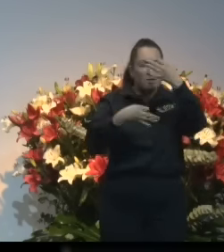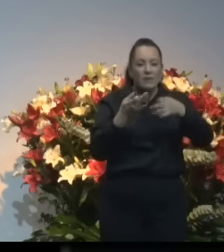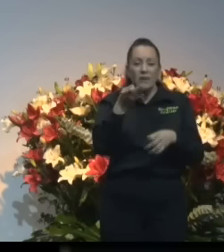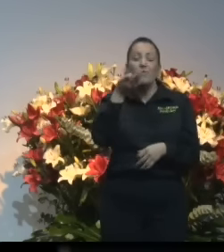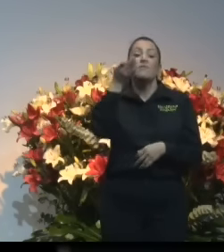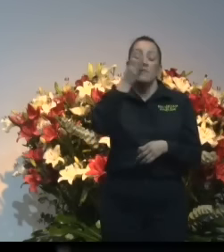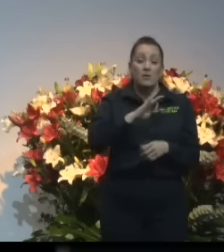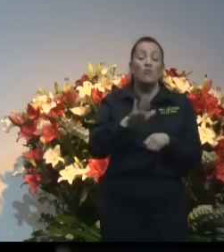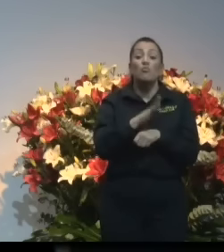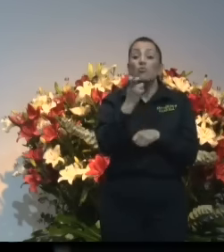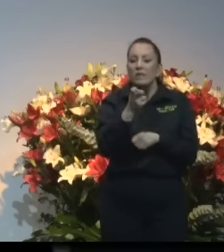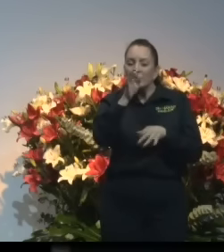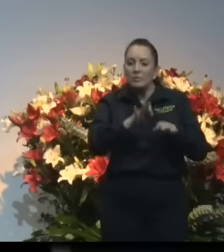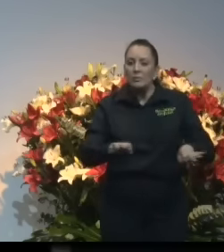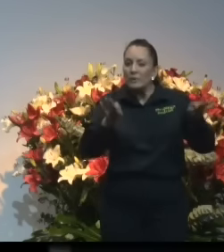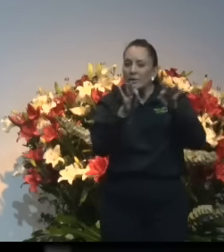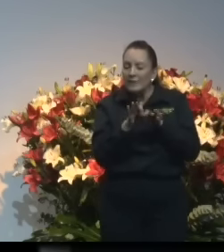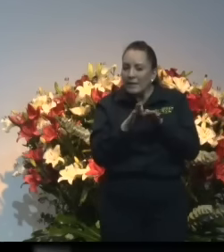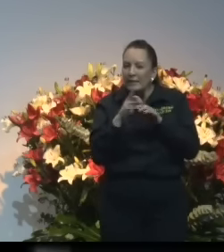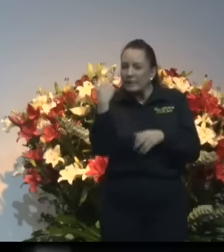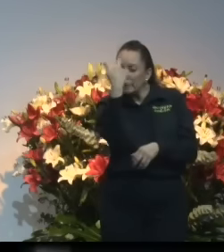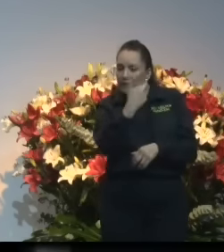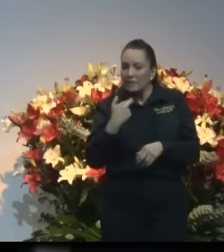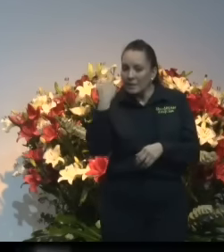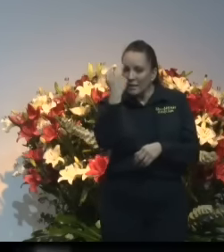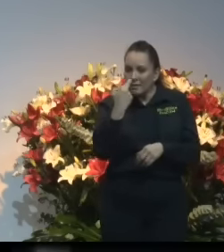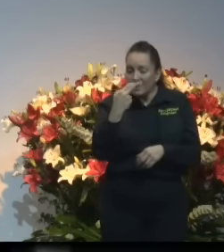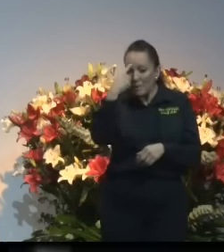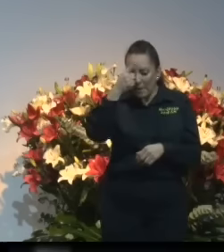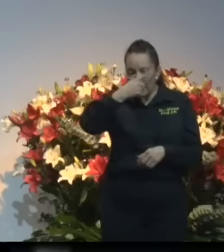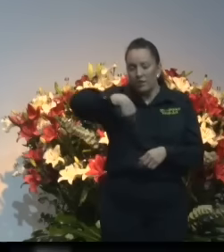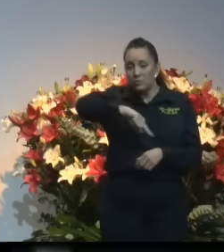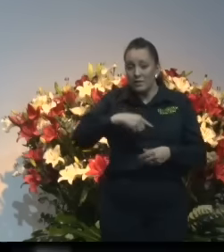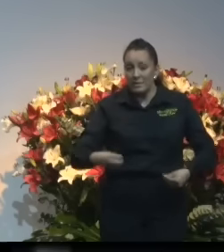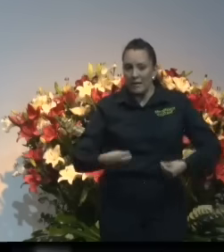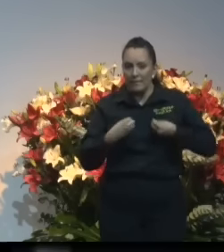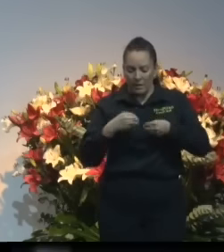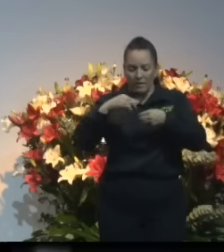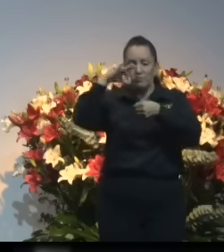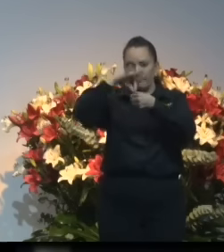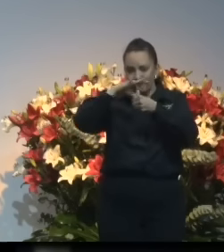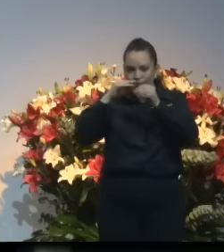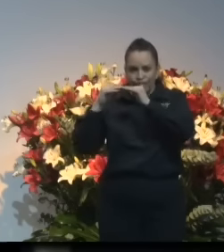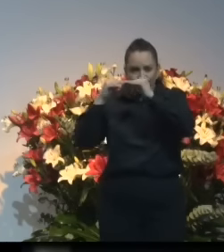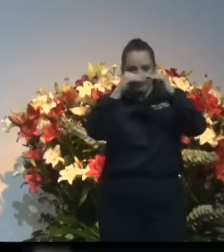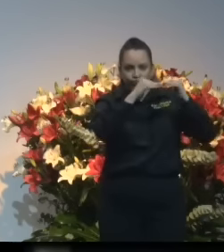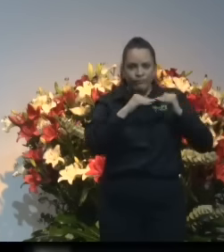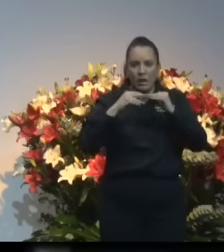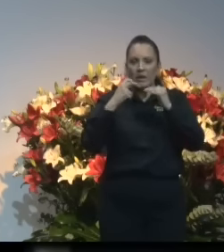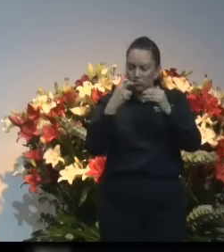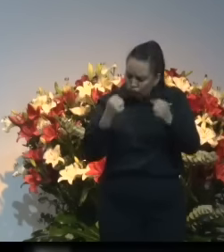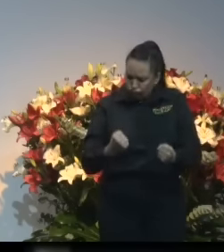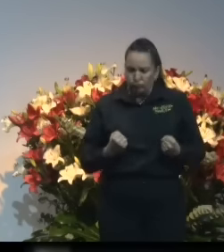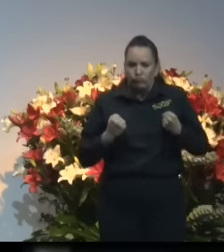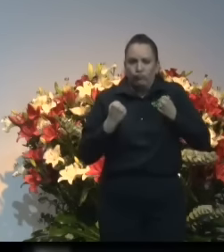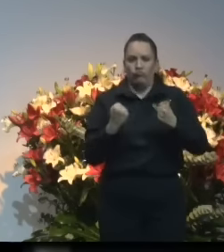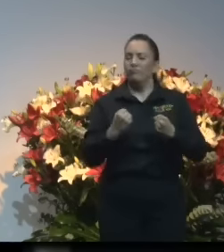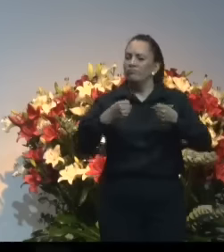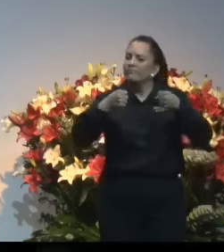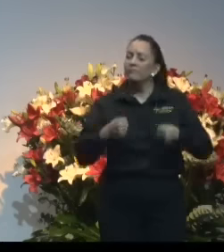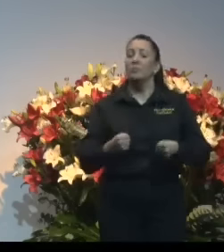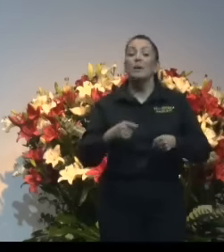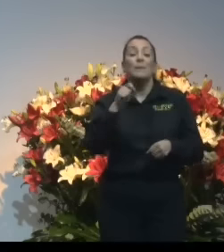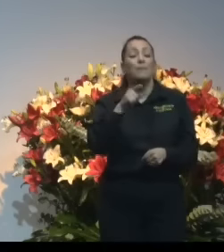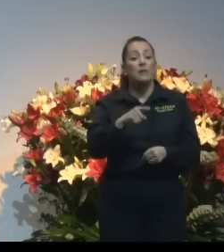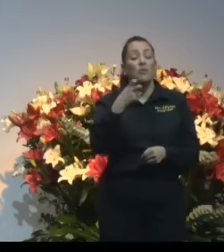central para fortalecer la salud de nuestra vida democrática, también para elevar la